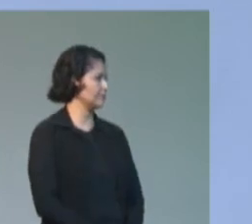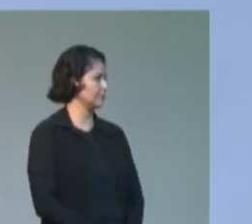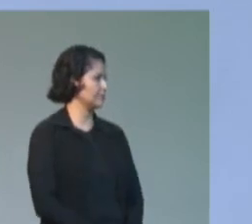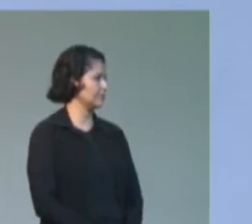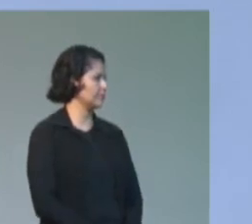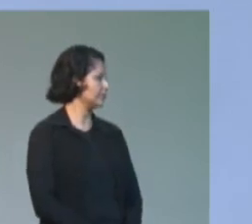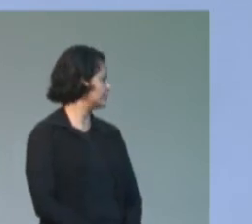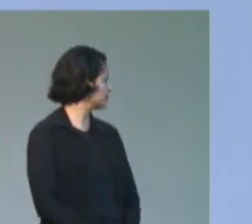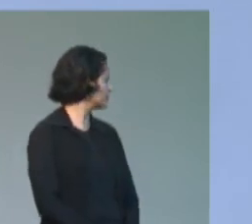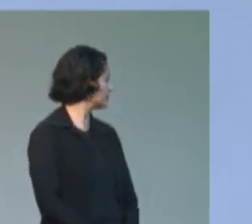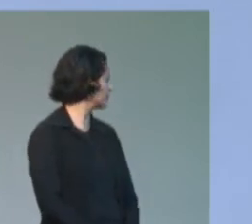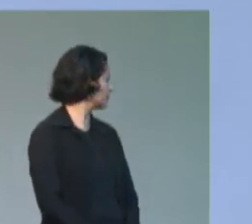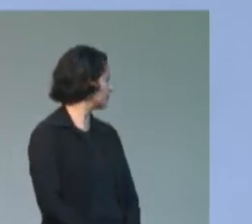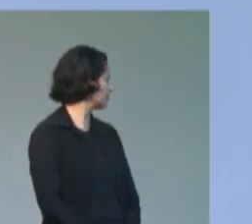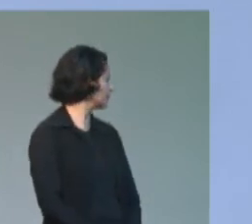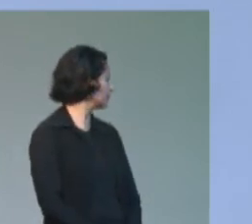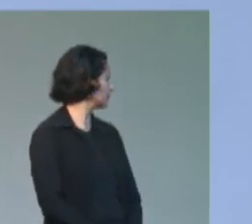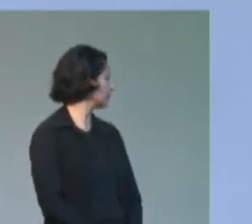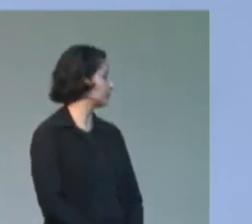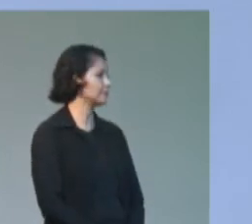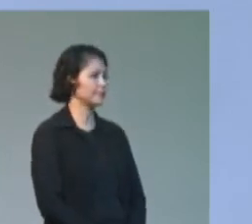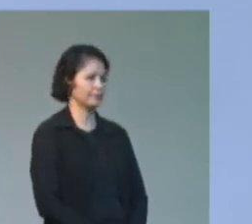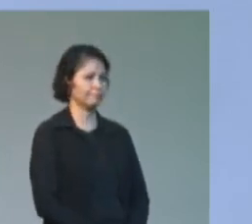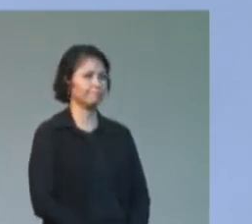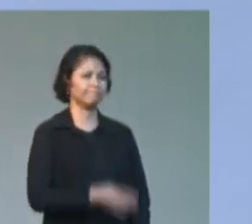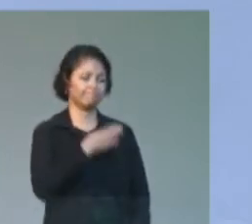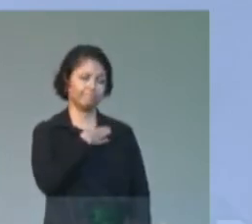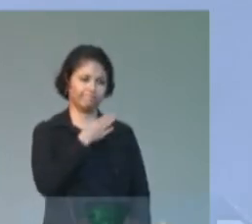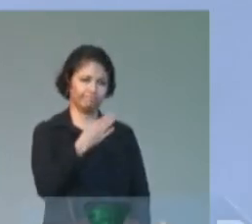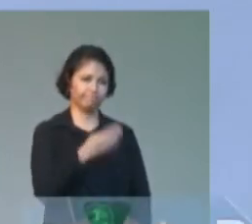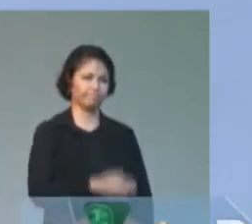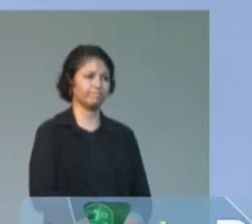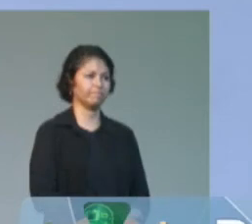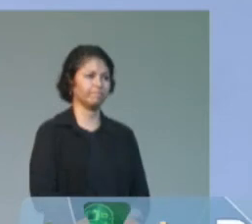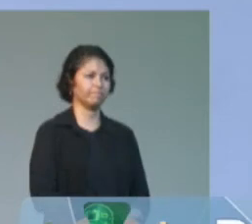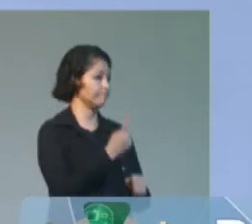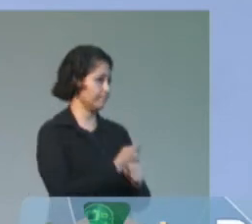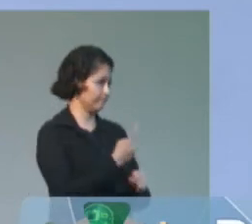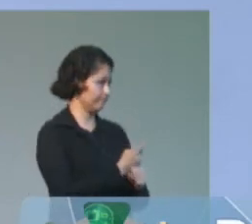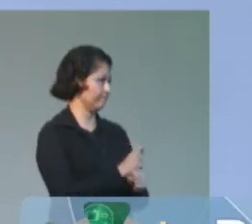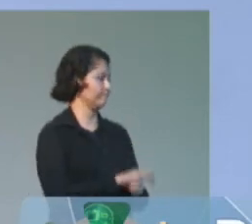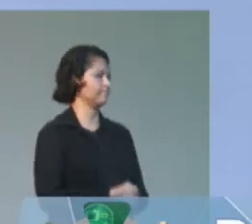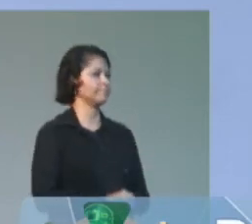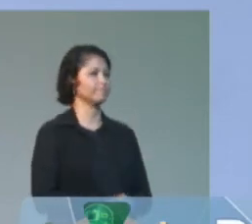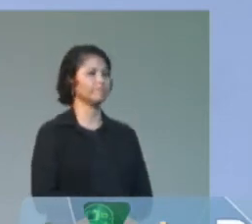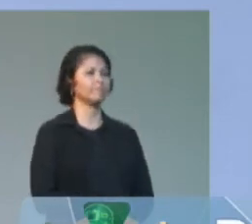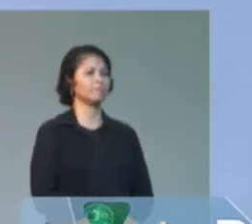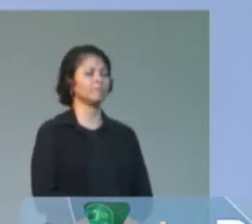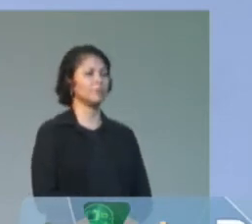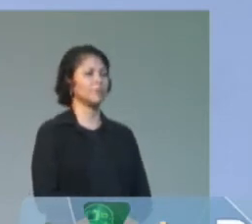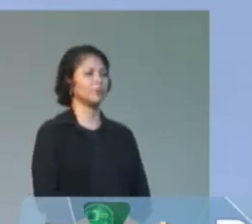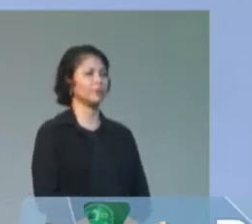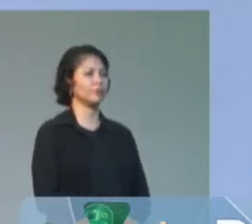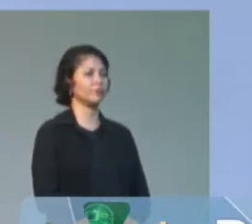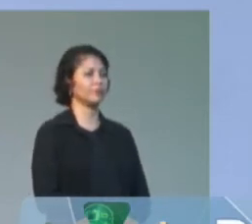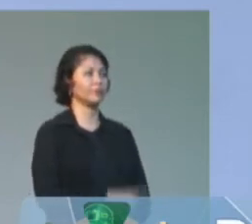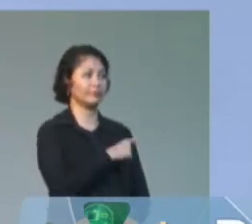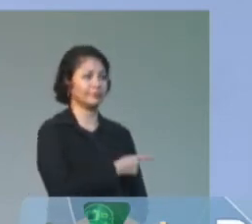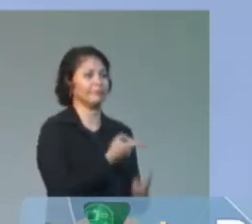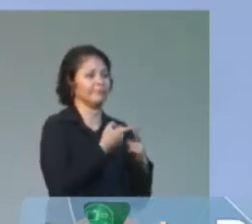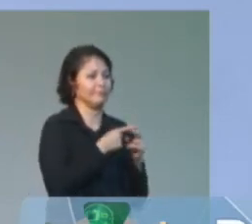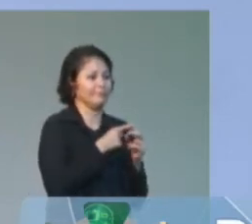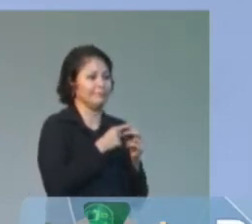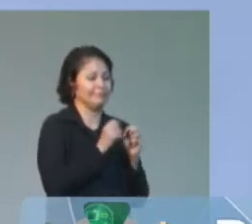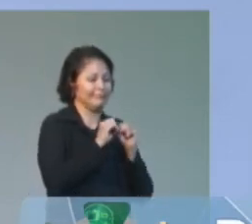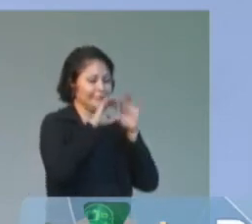de iniciar esto bueno en primer lugar y mientras esto pues se reinicie